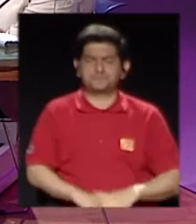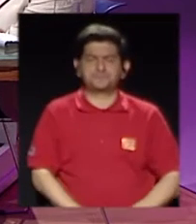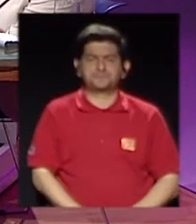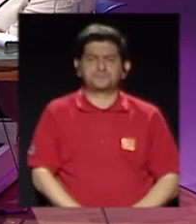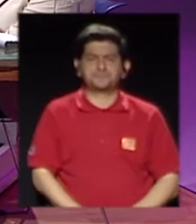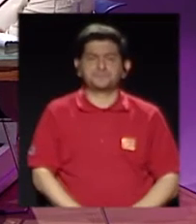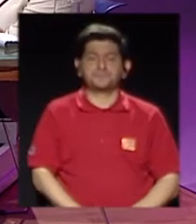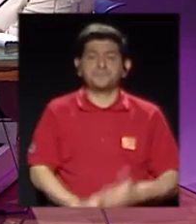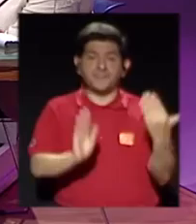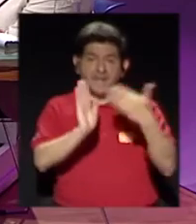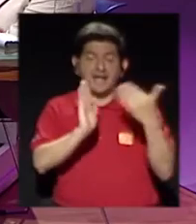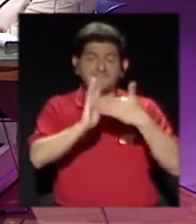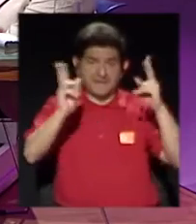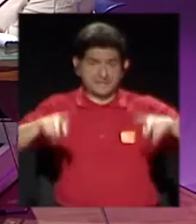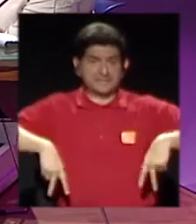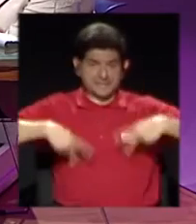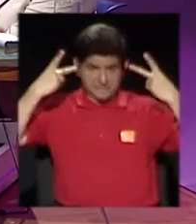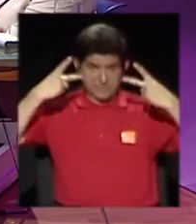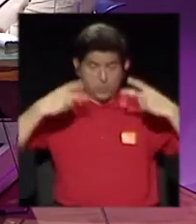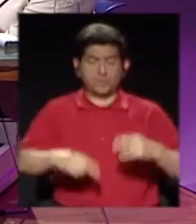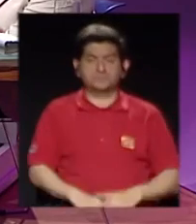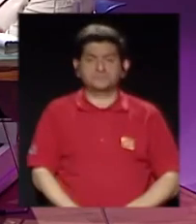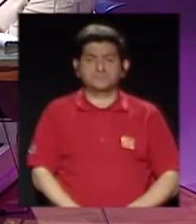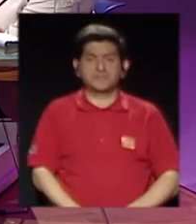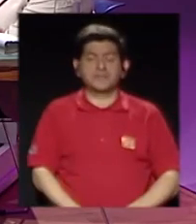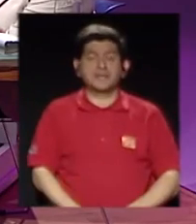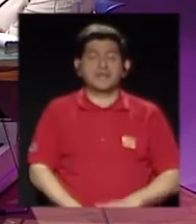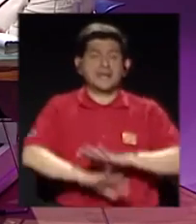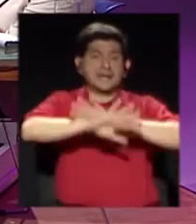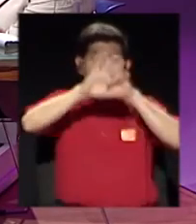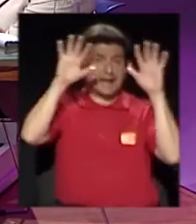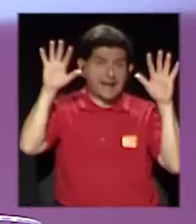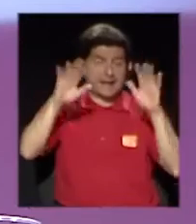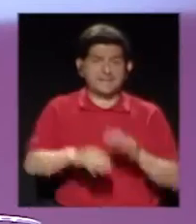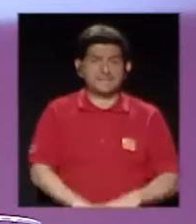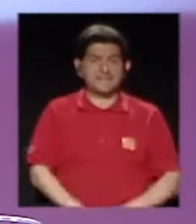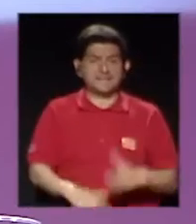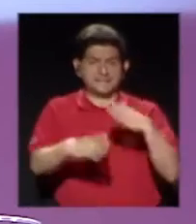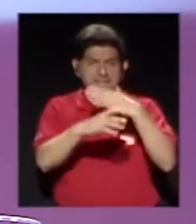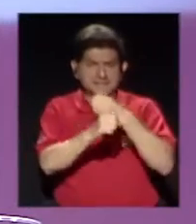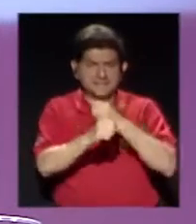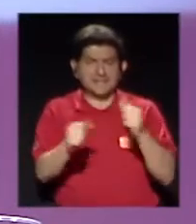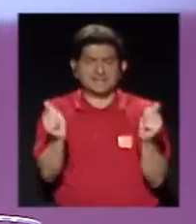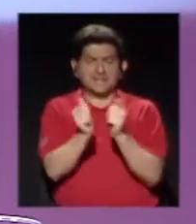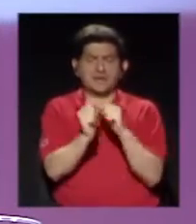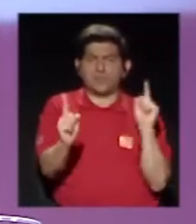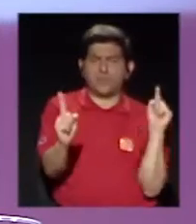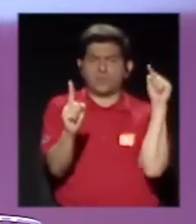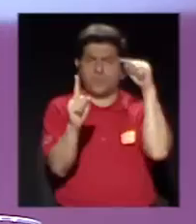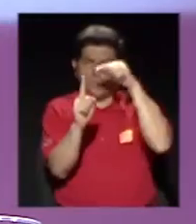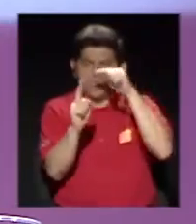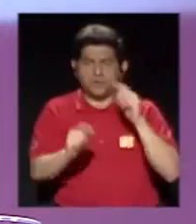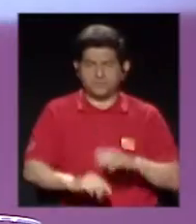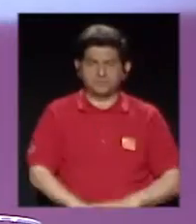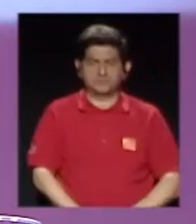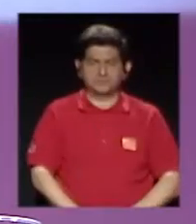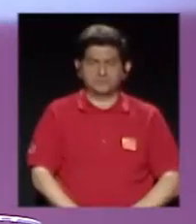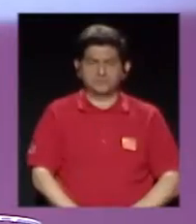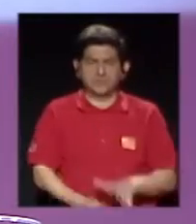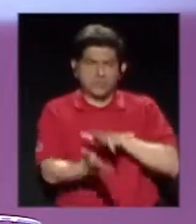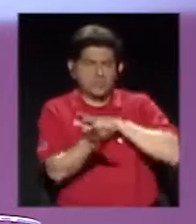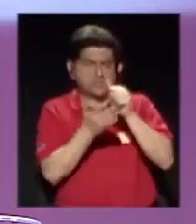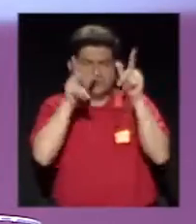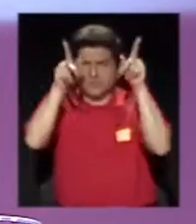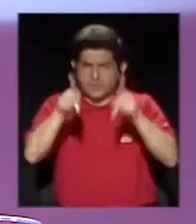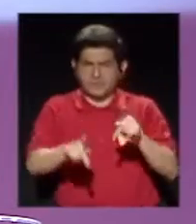lesiones a la vida es decir a un crimen que claramente se realiza con un móvil de destruir a